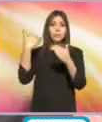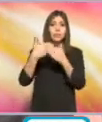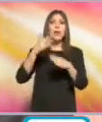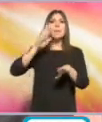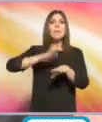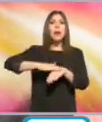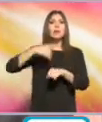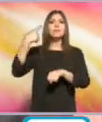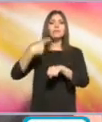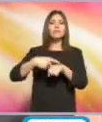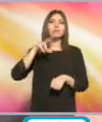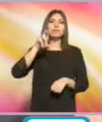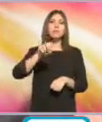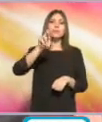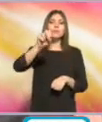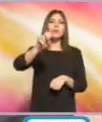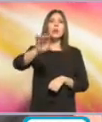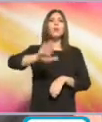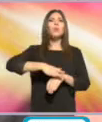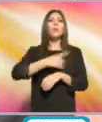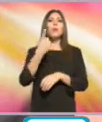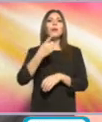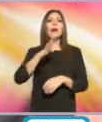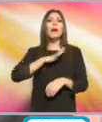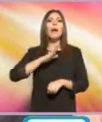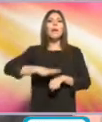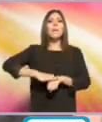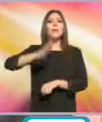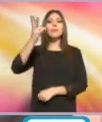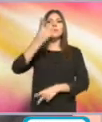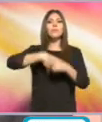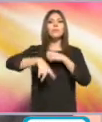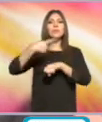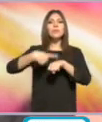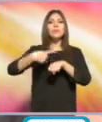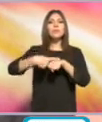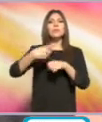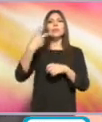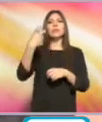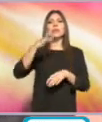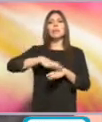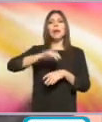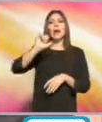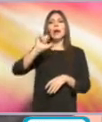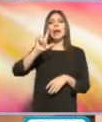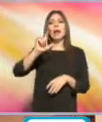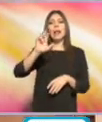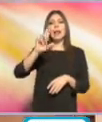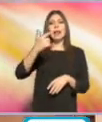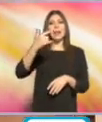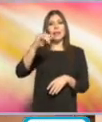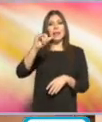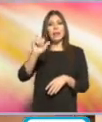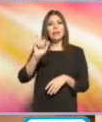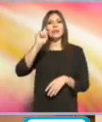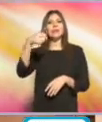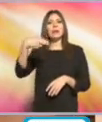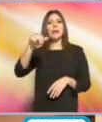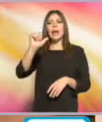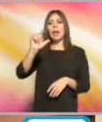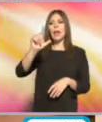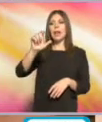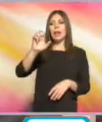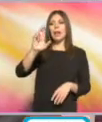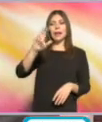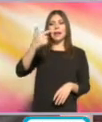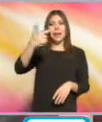a la presencia de cada vez más alergenos en el medio ambiente. Entonces ya recordemos que alguna vez platicamos lo que es un alergeno,